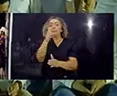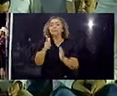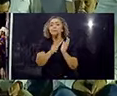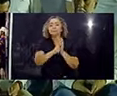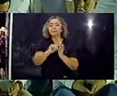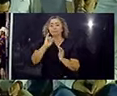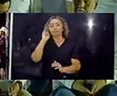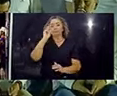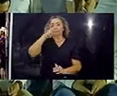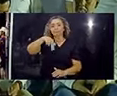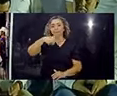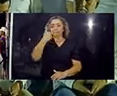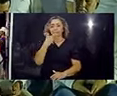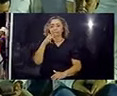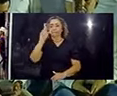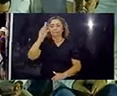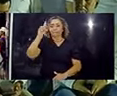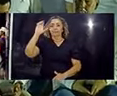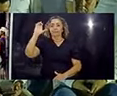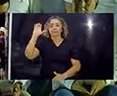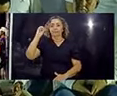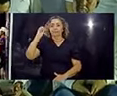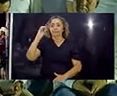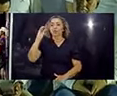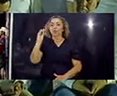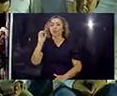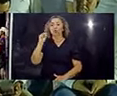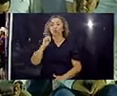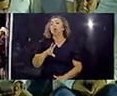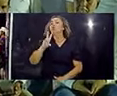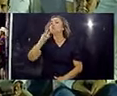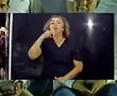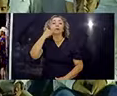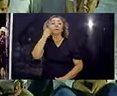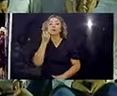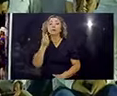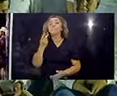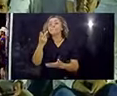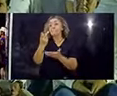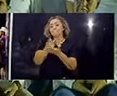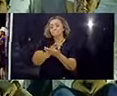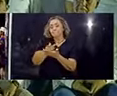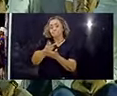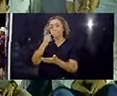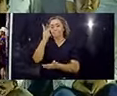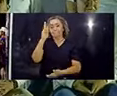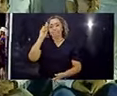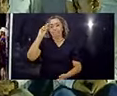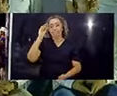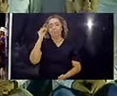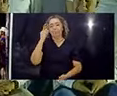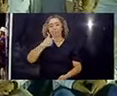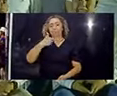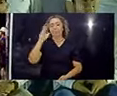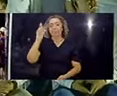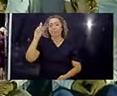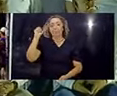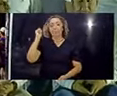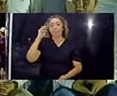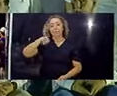vienen etiquetados los programas del bienestar entonces creen en el pueblo de México sí o